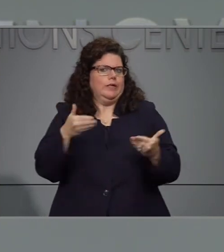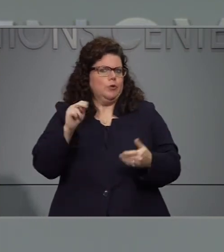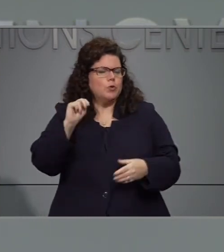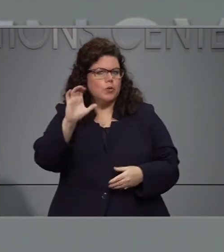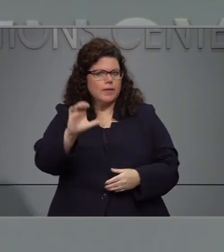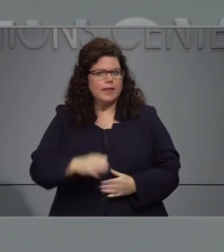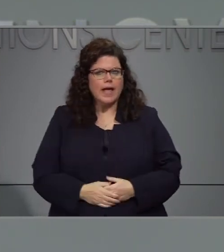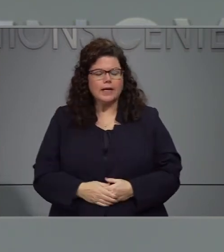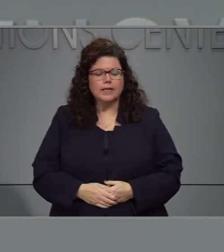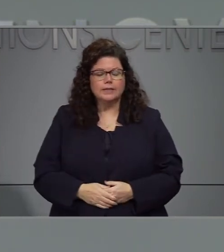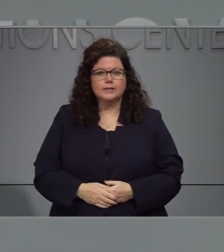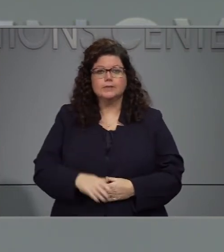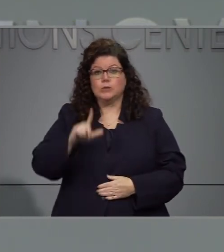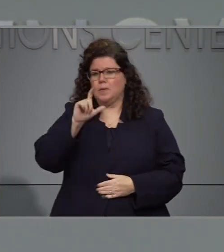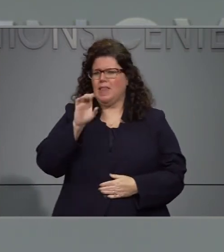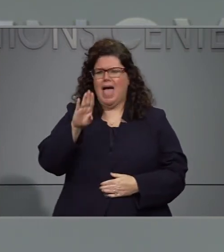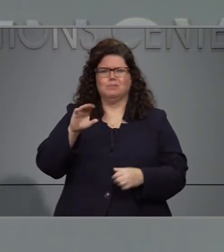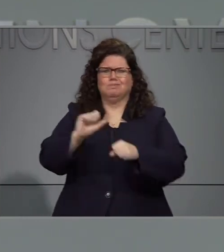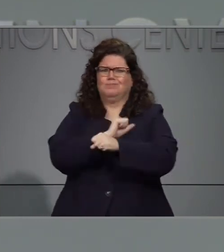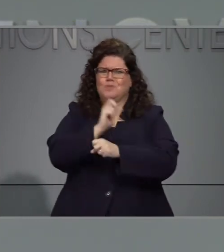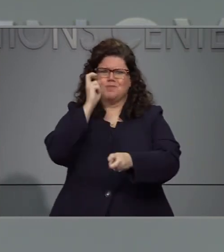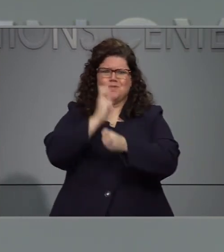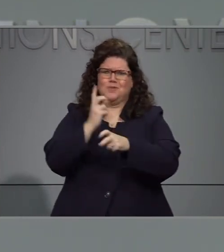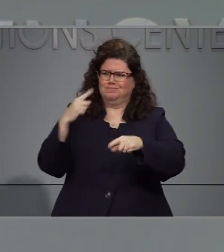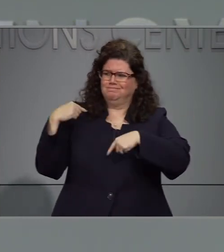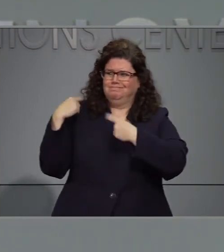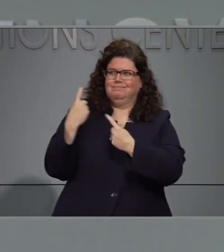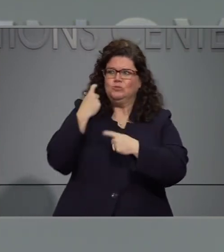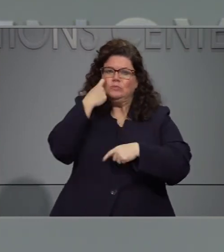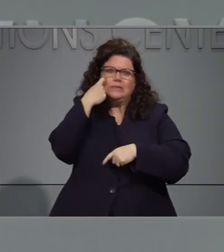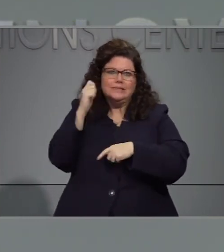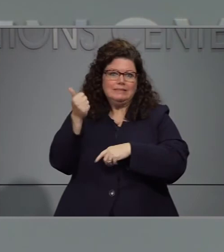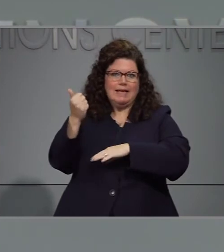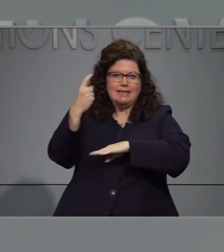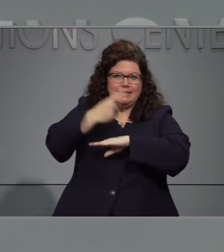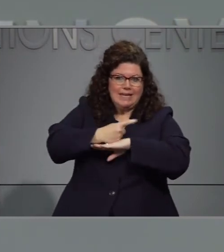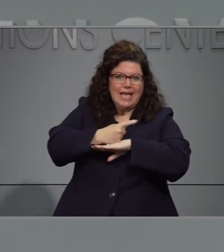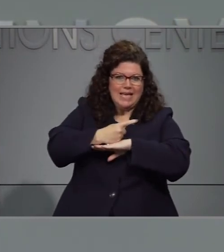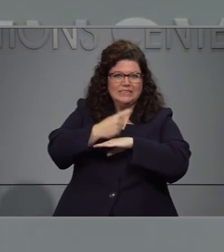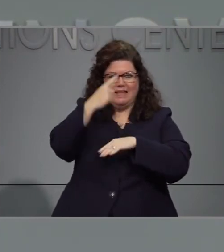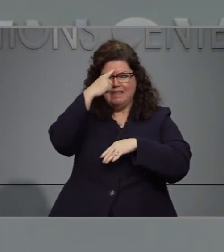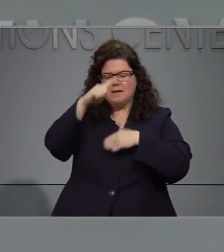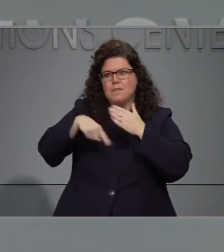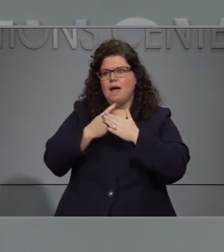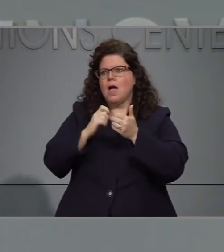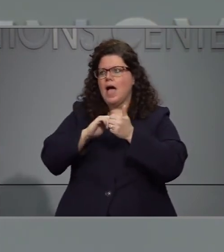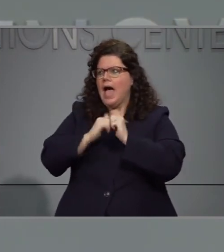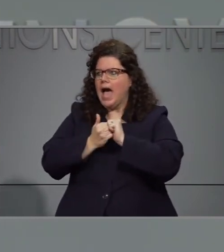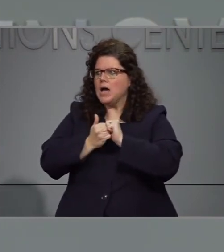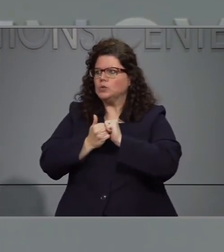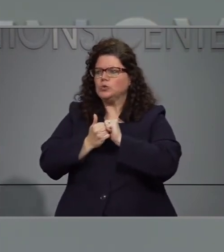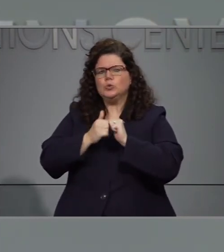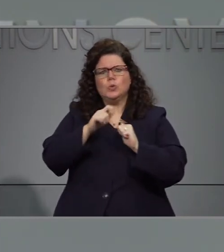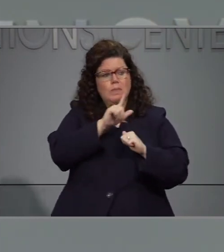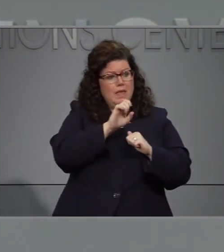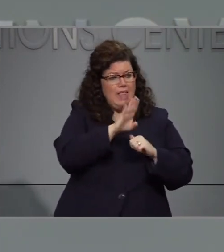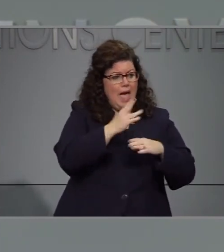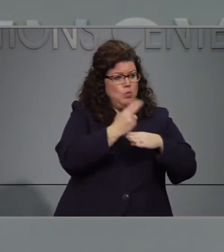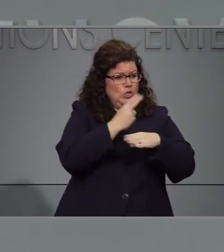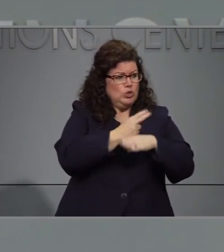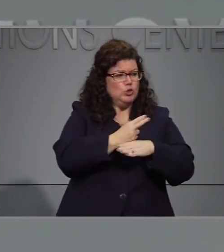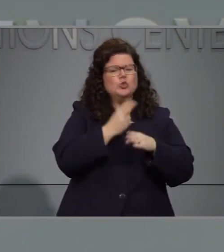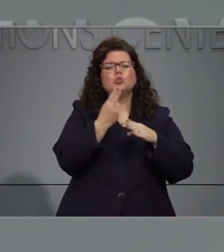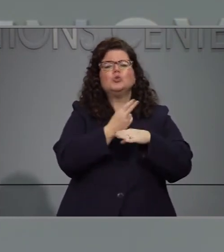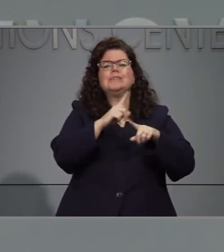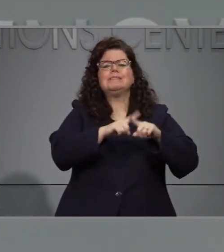buenas noticias para Carolina del Norte. Se ha hecho mucho trabajo en las últimas semanas y también la diversificación